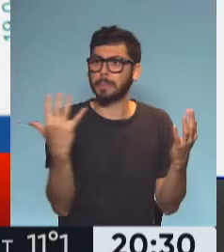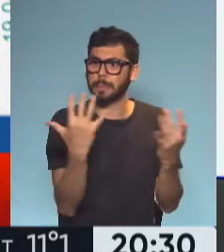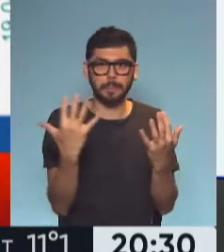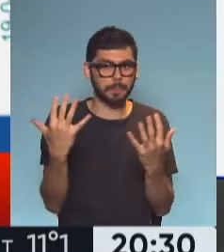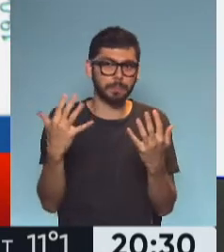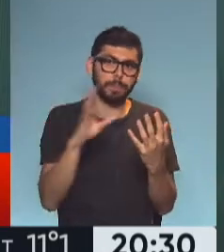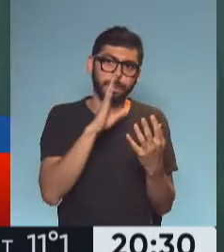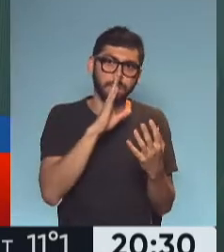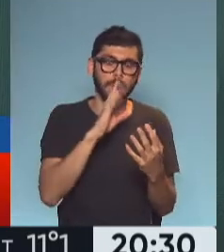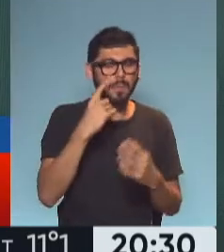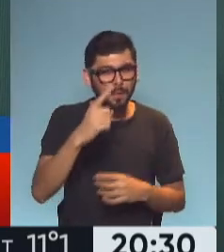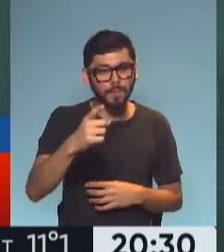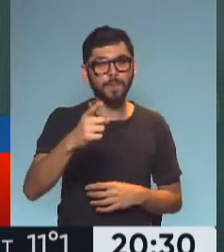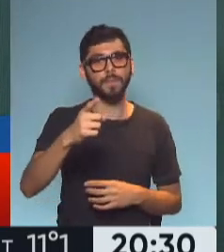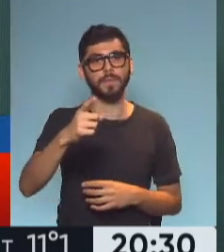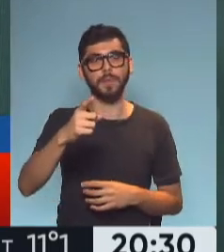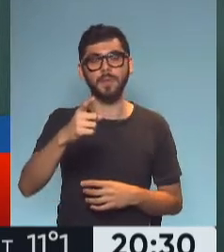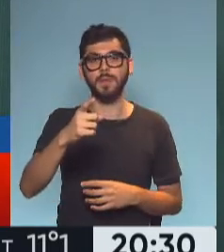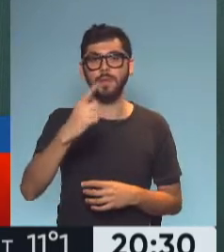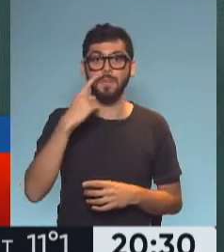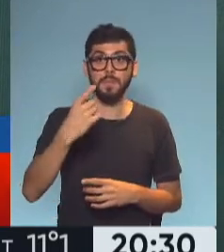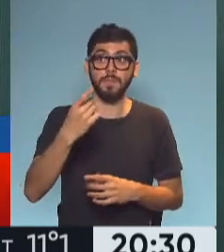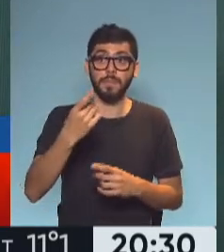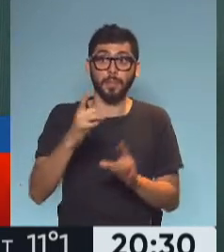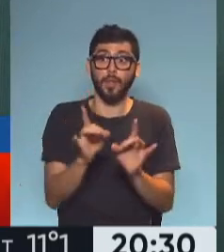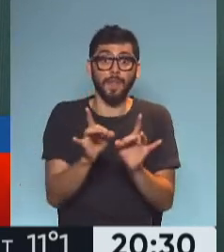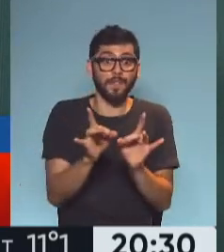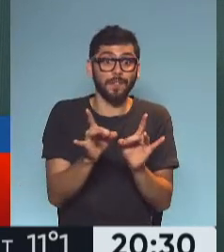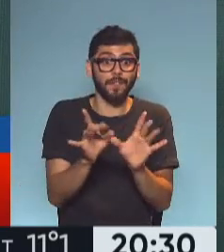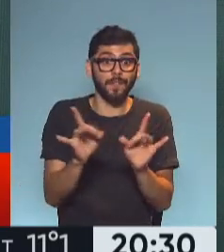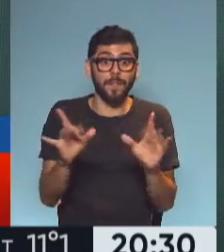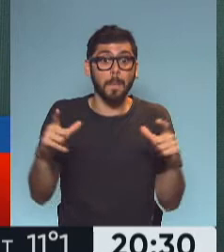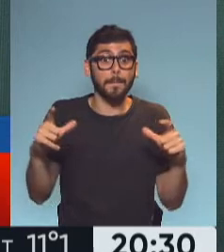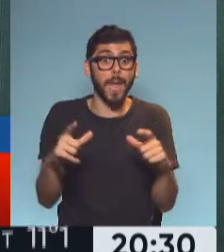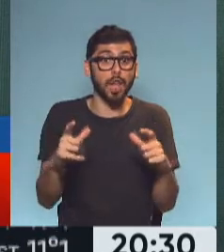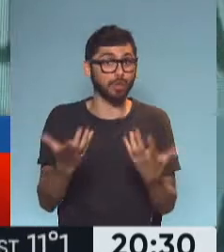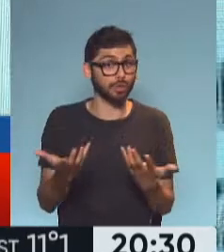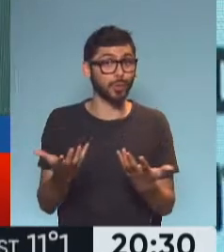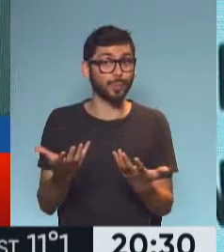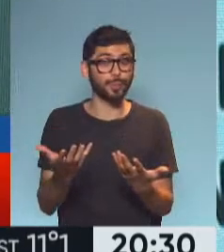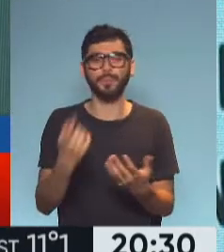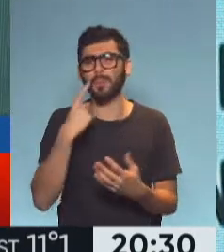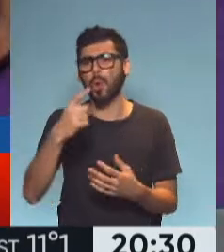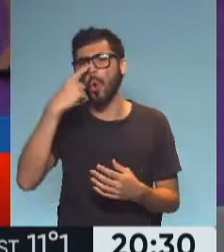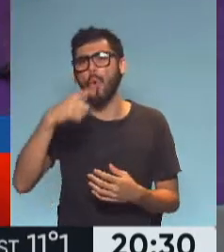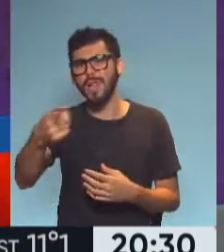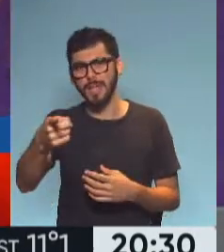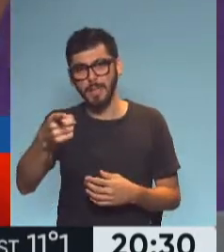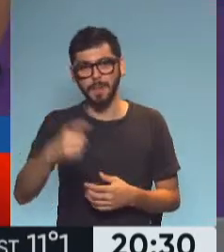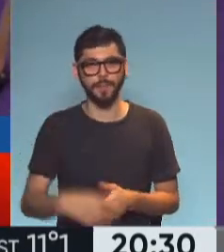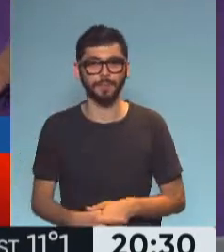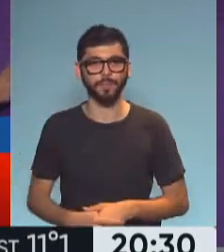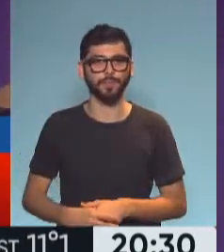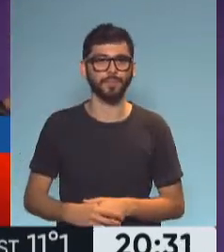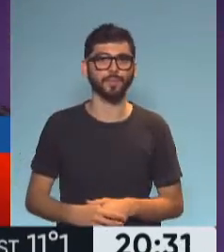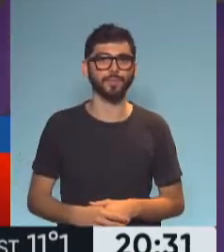un efecto sobre el número de infecciones. Y le voy a mostrar la última plaquita que le he armado, que banderas, es